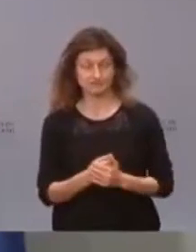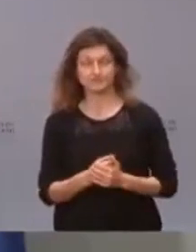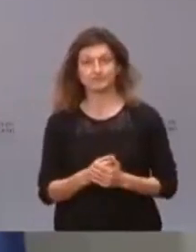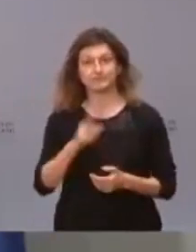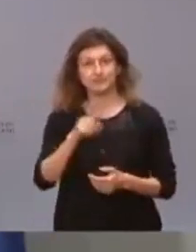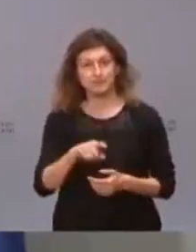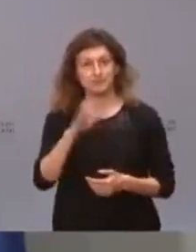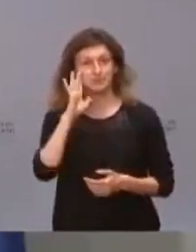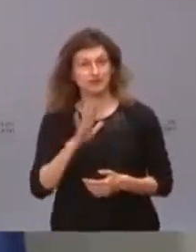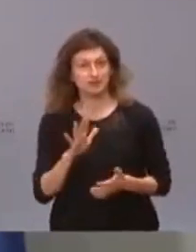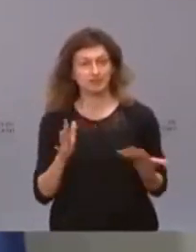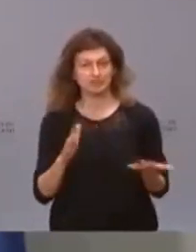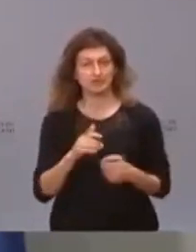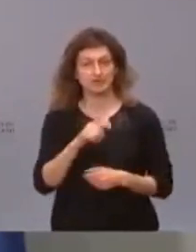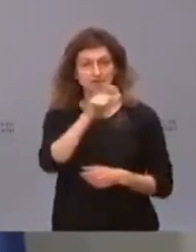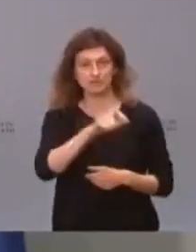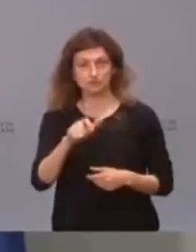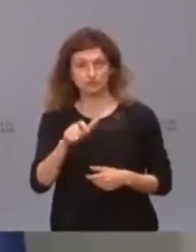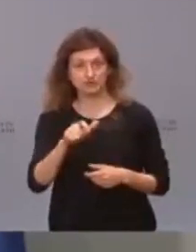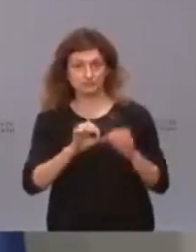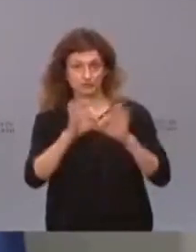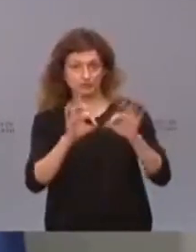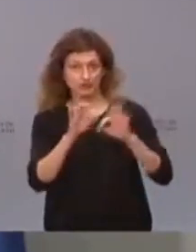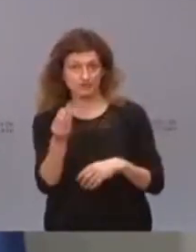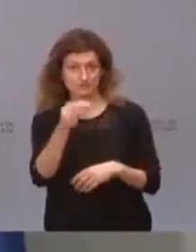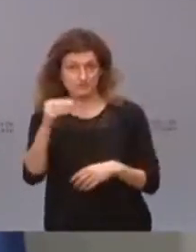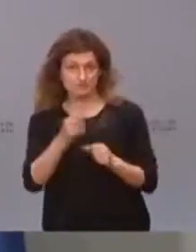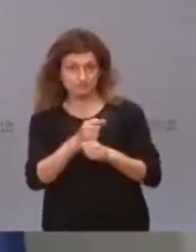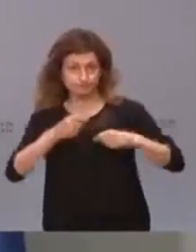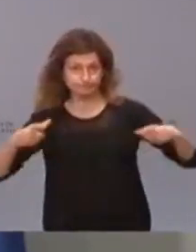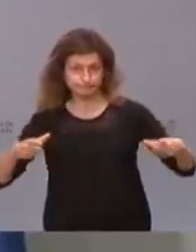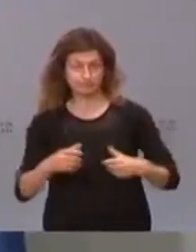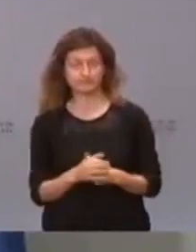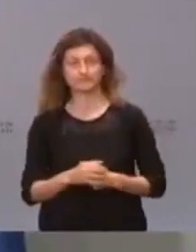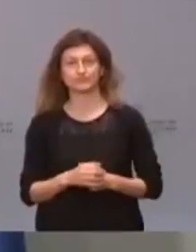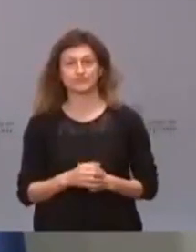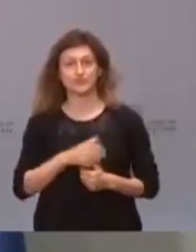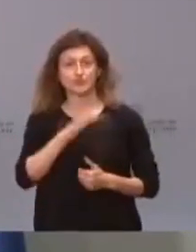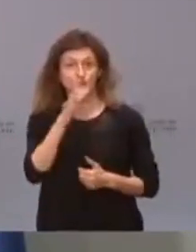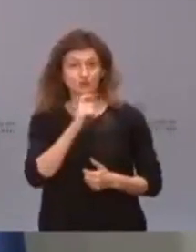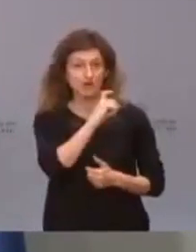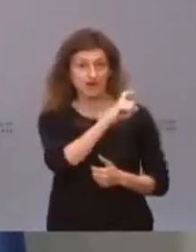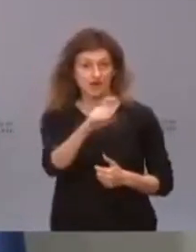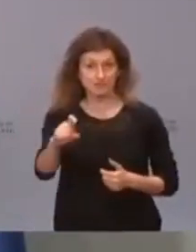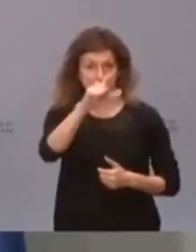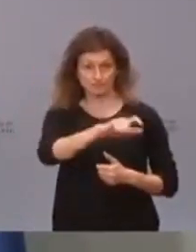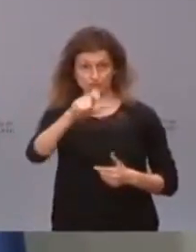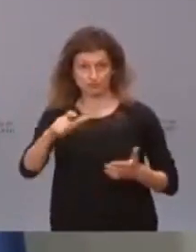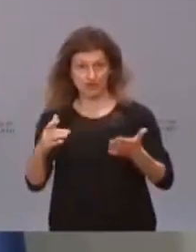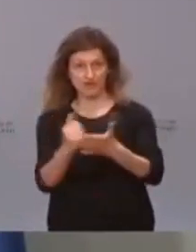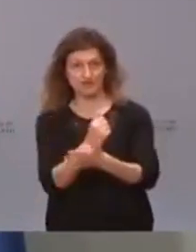previsible de la incidencia, motivo por el cual llamamos al conjunto de la población